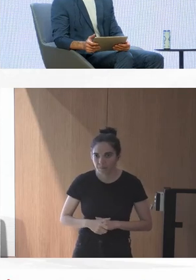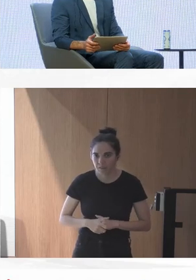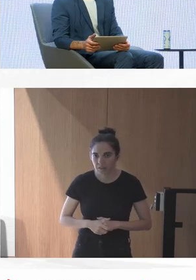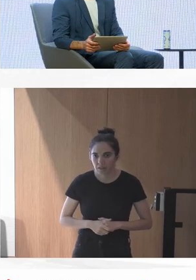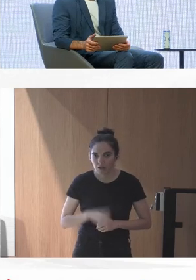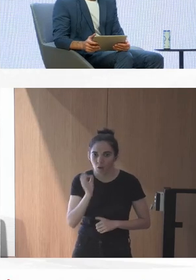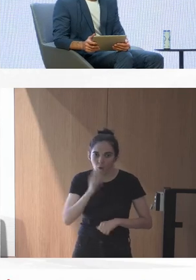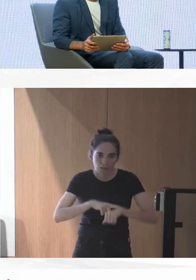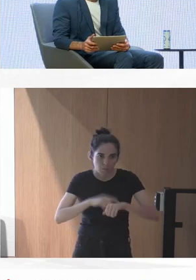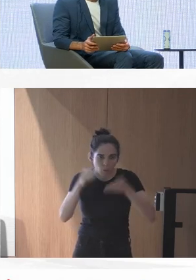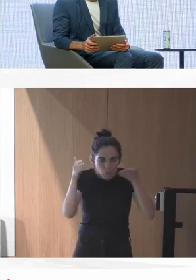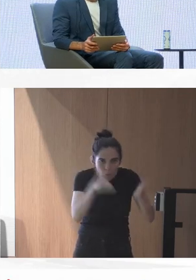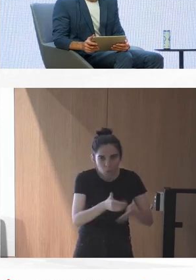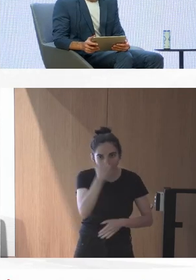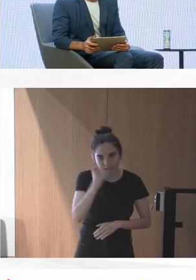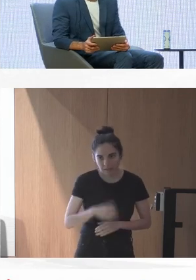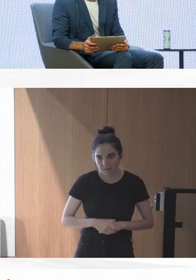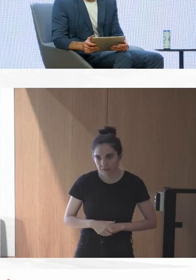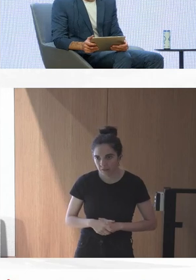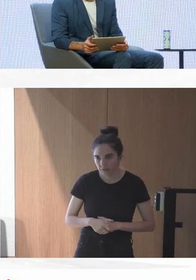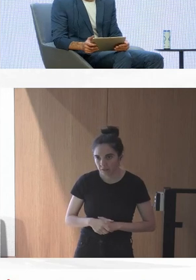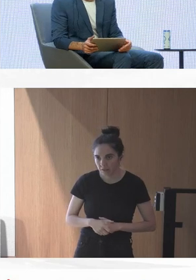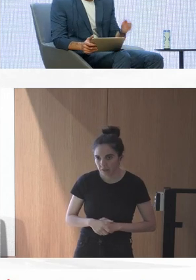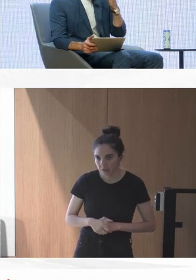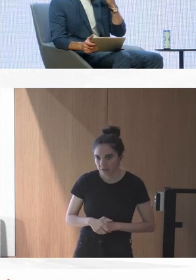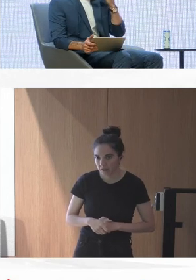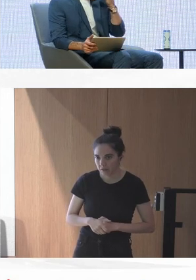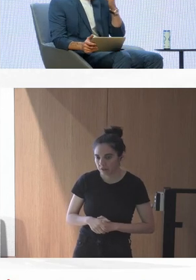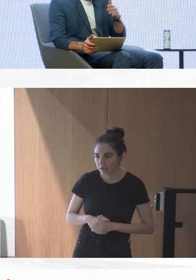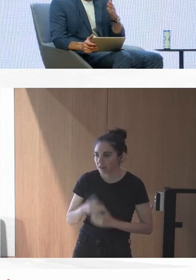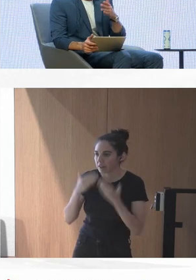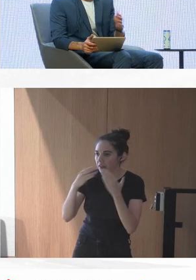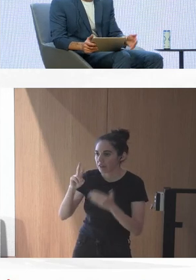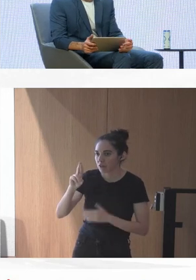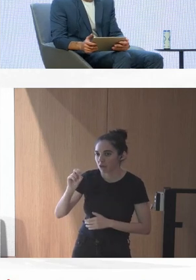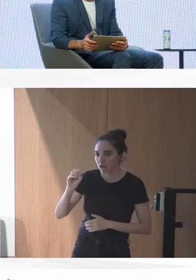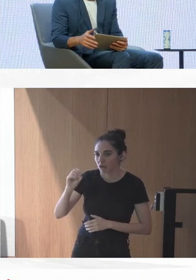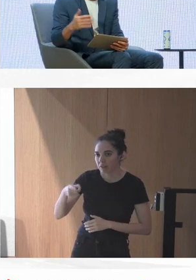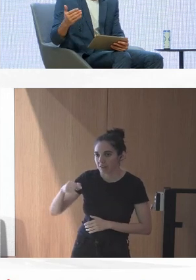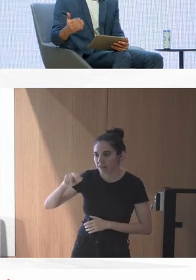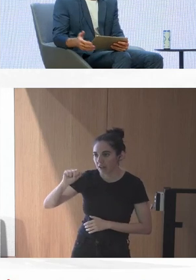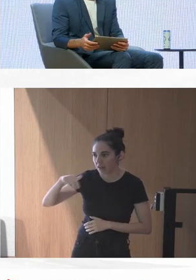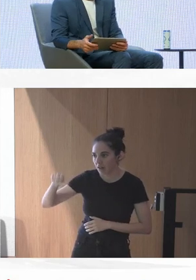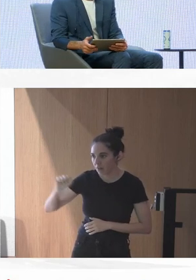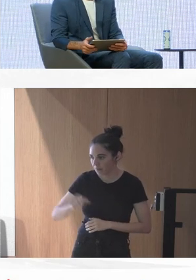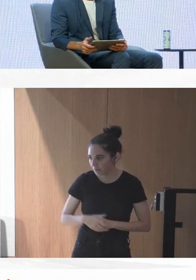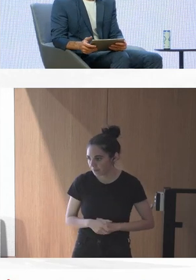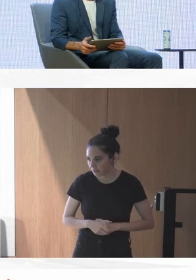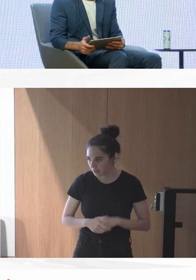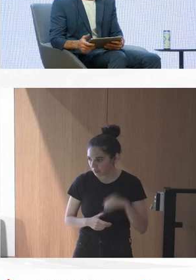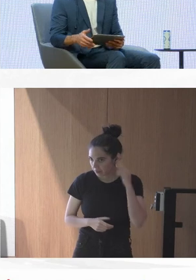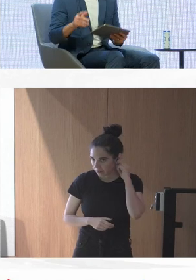tienen que dedicar más tiempo. Thank you so much, Roxana. Muchas gracias, Roxana. Creo que ya nos